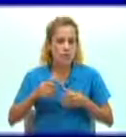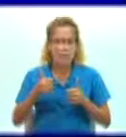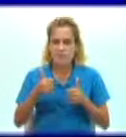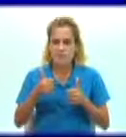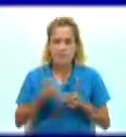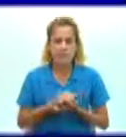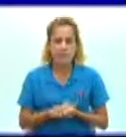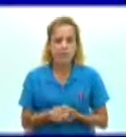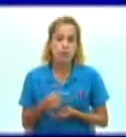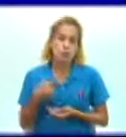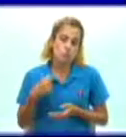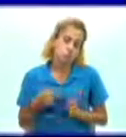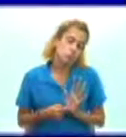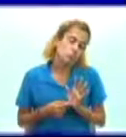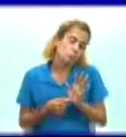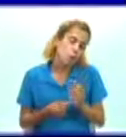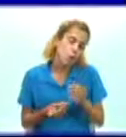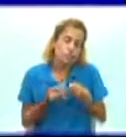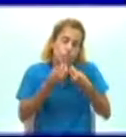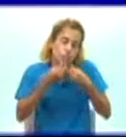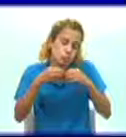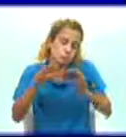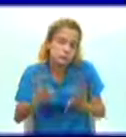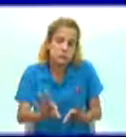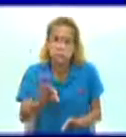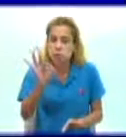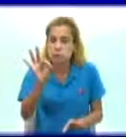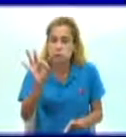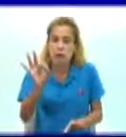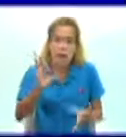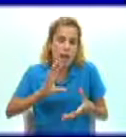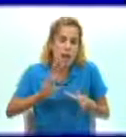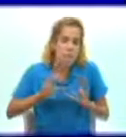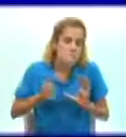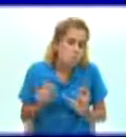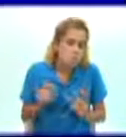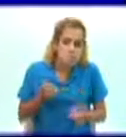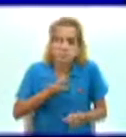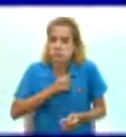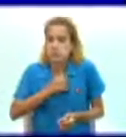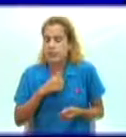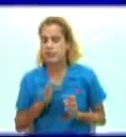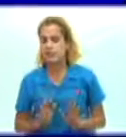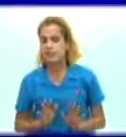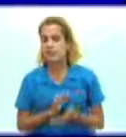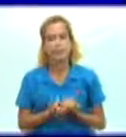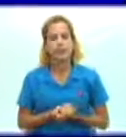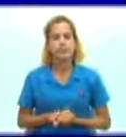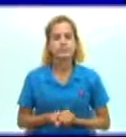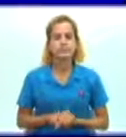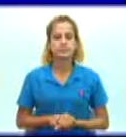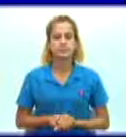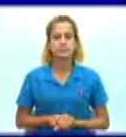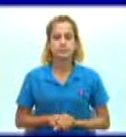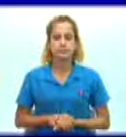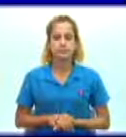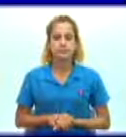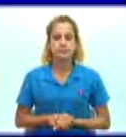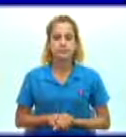Yo se los muestro porque, bueno, ustedes pueden seleccionar la manera que para ustedes resulte más fácil y pueden resolverlo de esa manera.